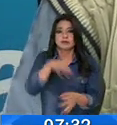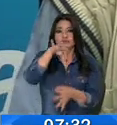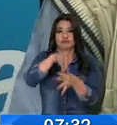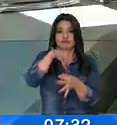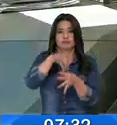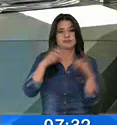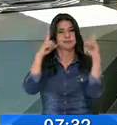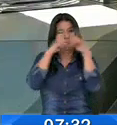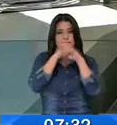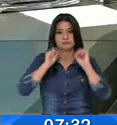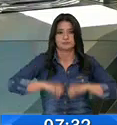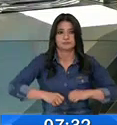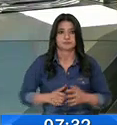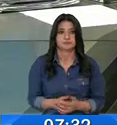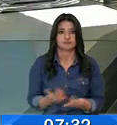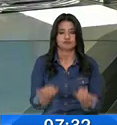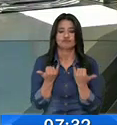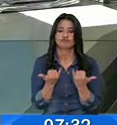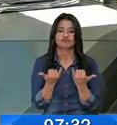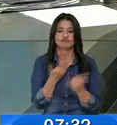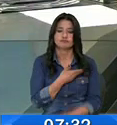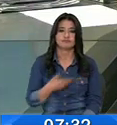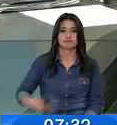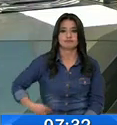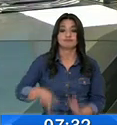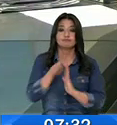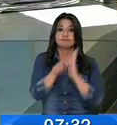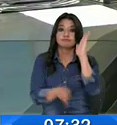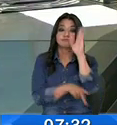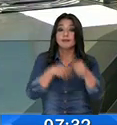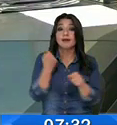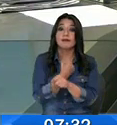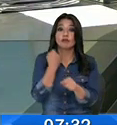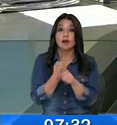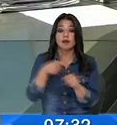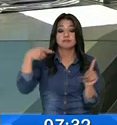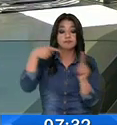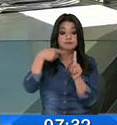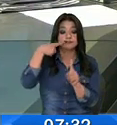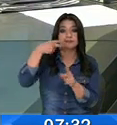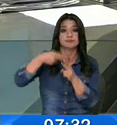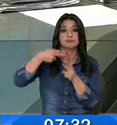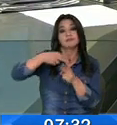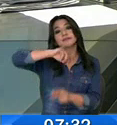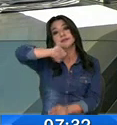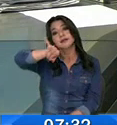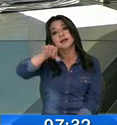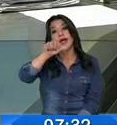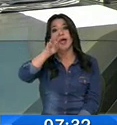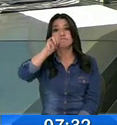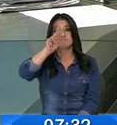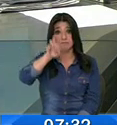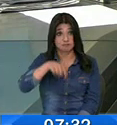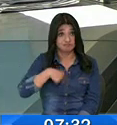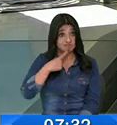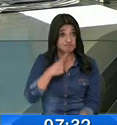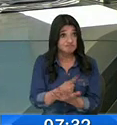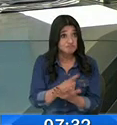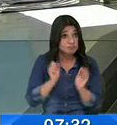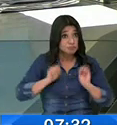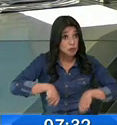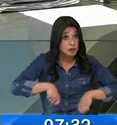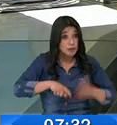complicar las cosas está con nosotros el presidente del parlamento laboral jaime arciniegas usted ve viabilidad en estas